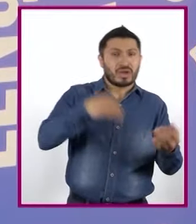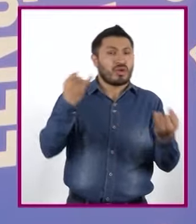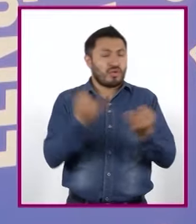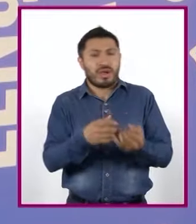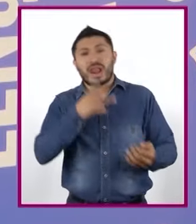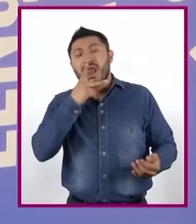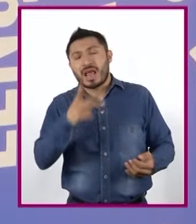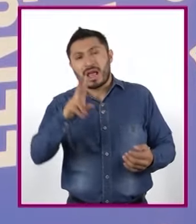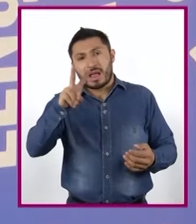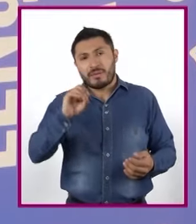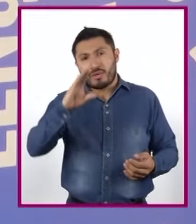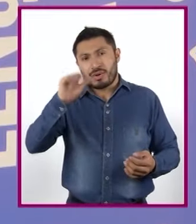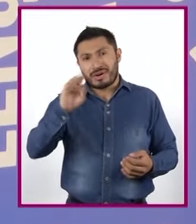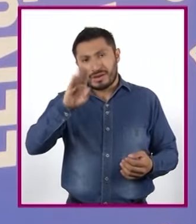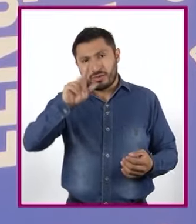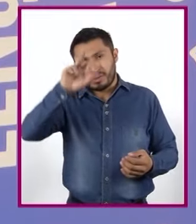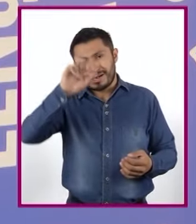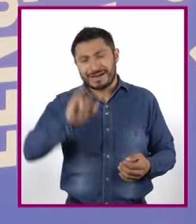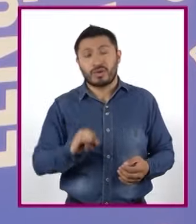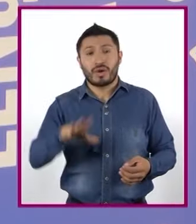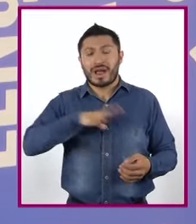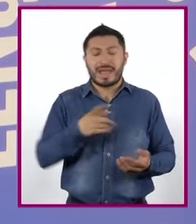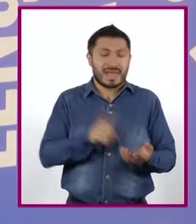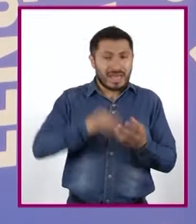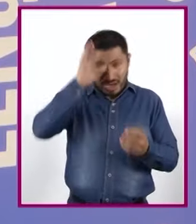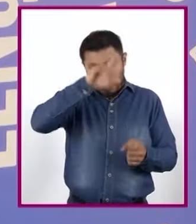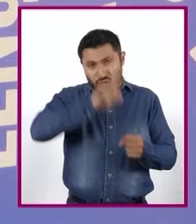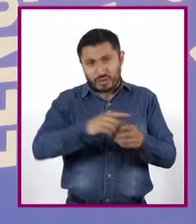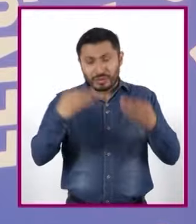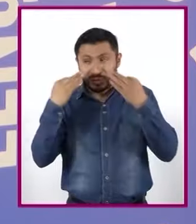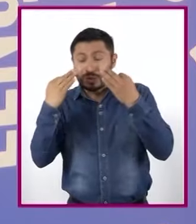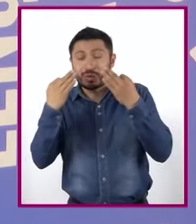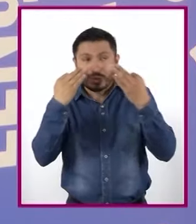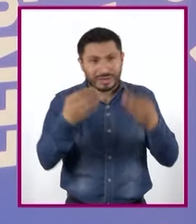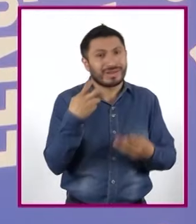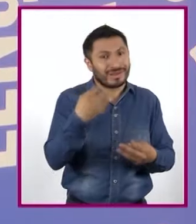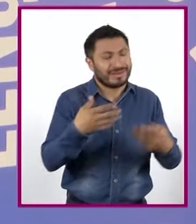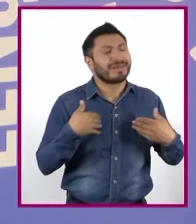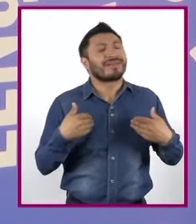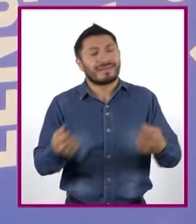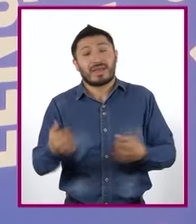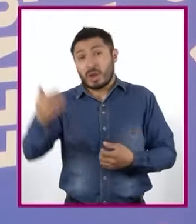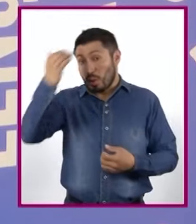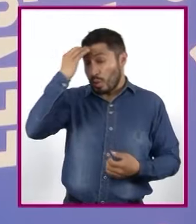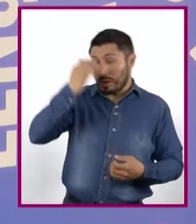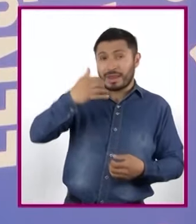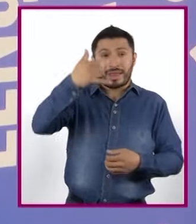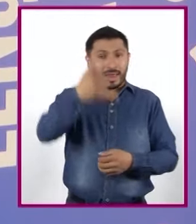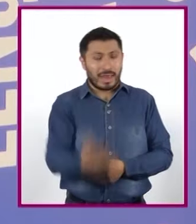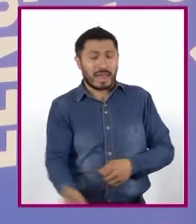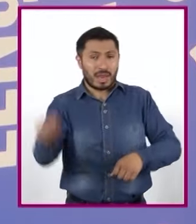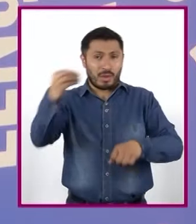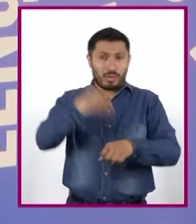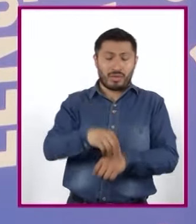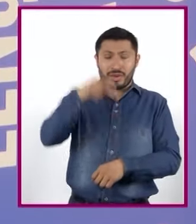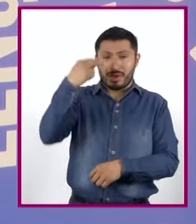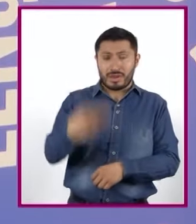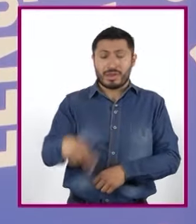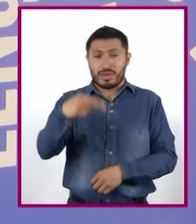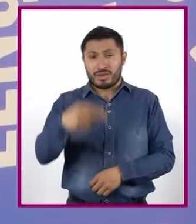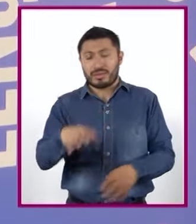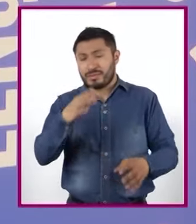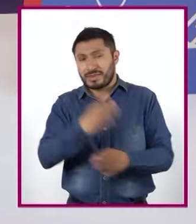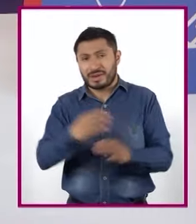mostramos parte de nuestra cultura y a partir de él entendemos, conocemos y nombramos el mundo que nos